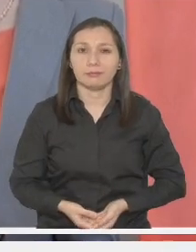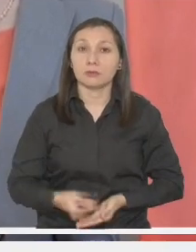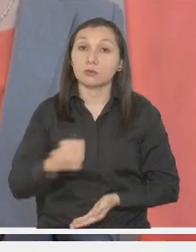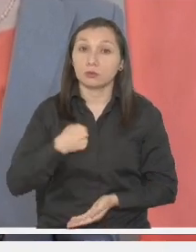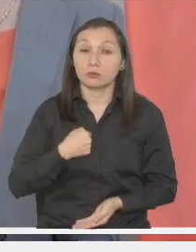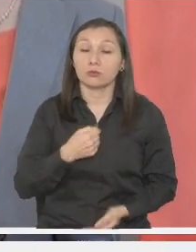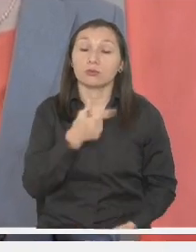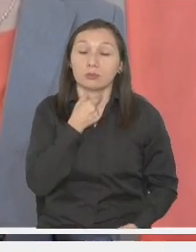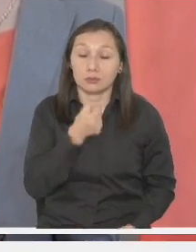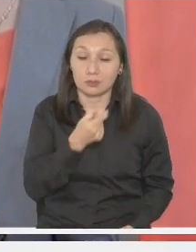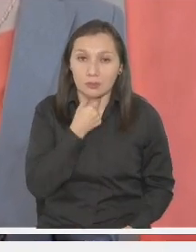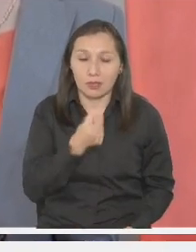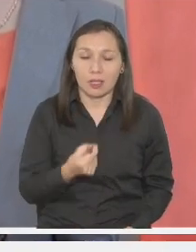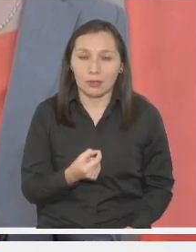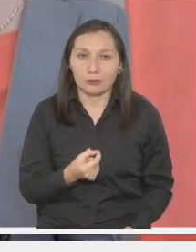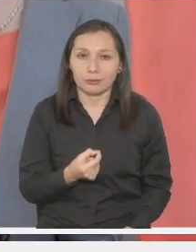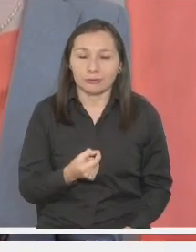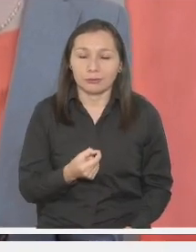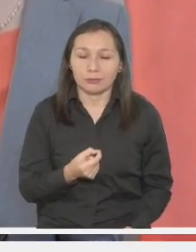Yo quiero